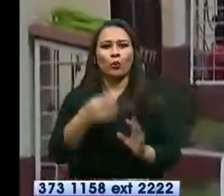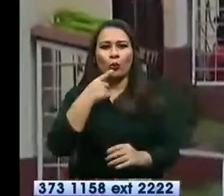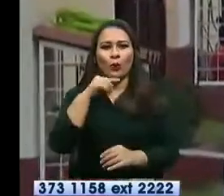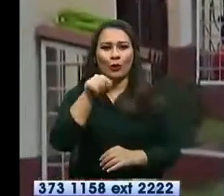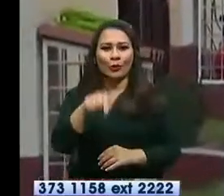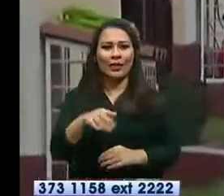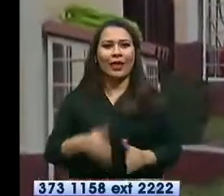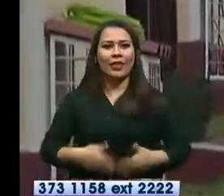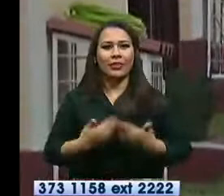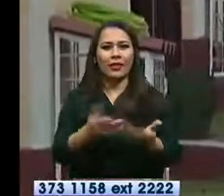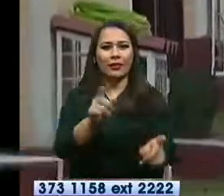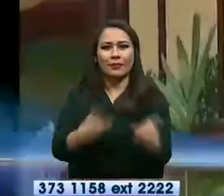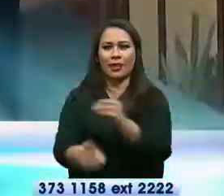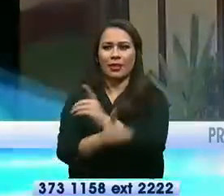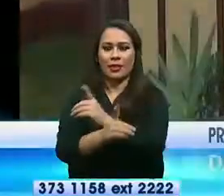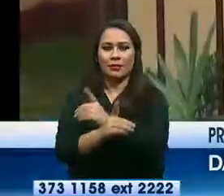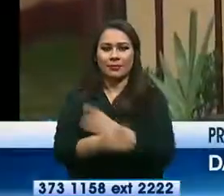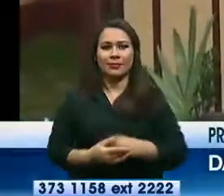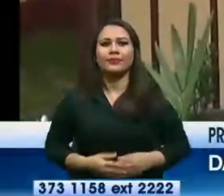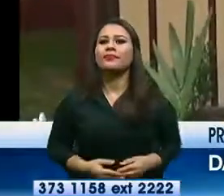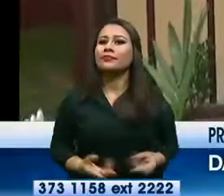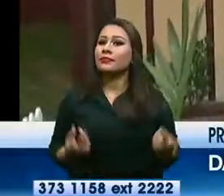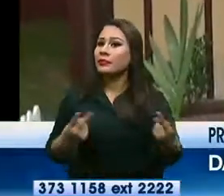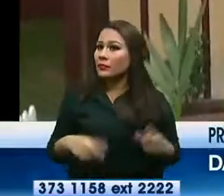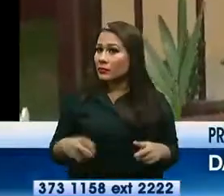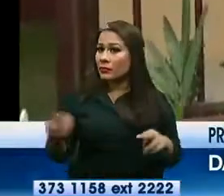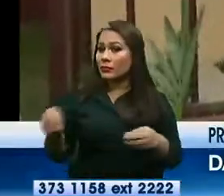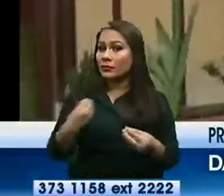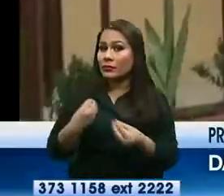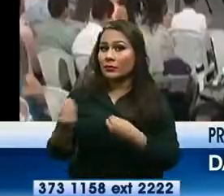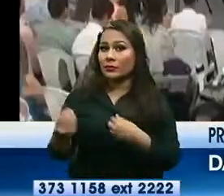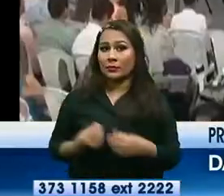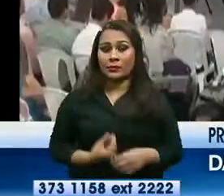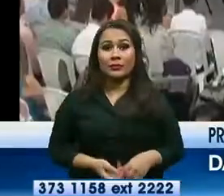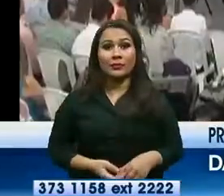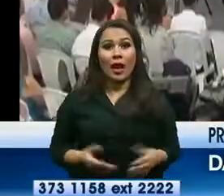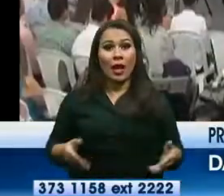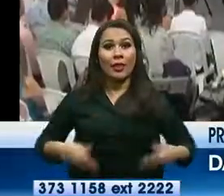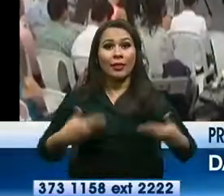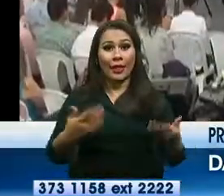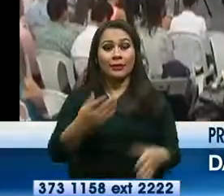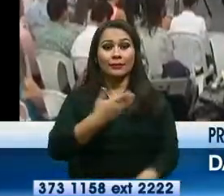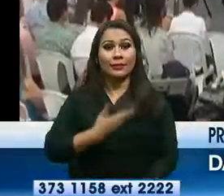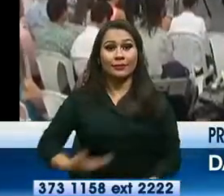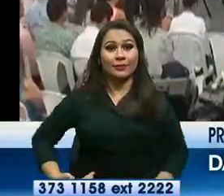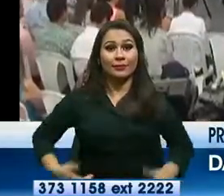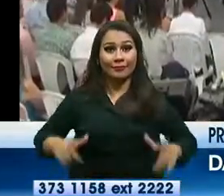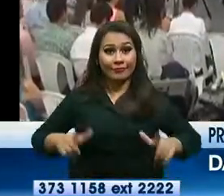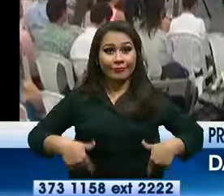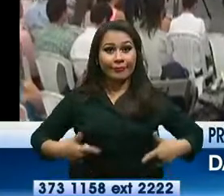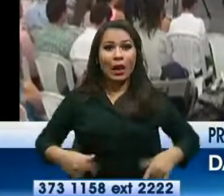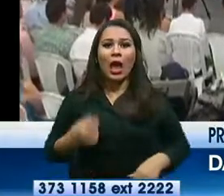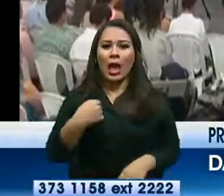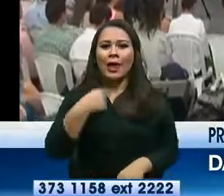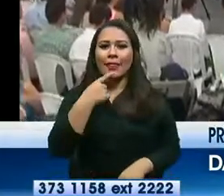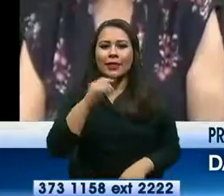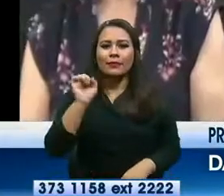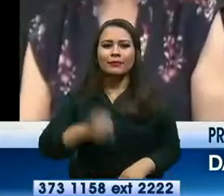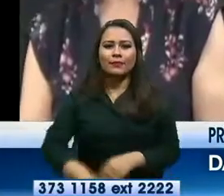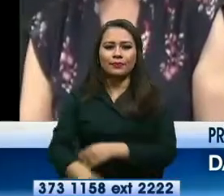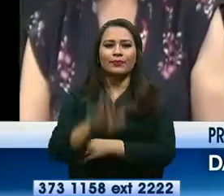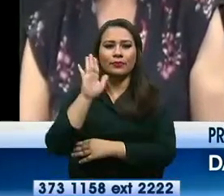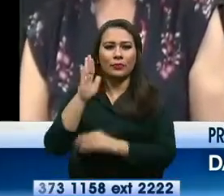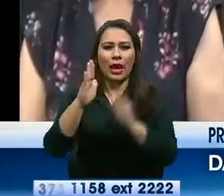beneficiar a personas con discapacidad que fueron damnificadas del terremoto. Durante el evento, el presidente ratificó su compromiso de ejecutar el plan Vivienda para Todos. El